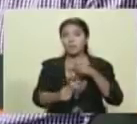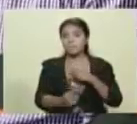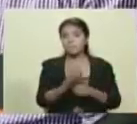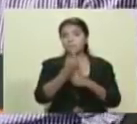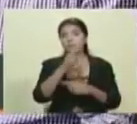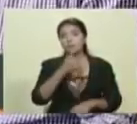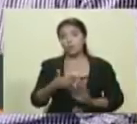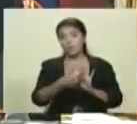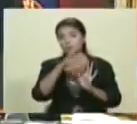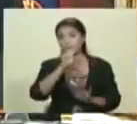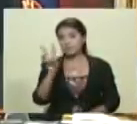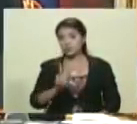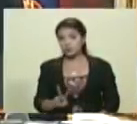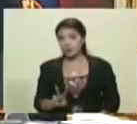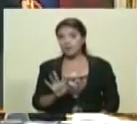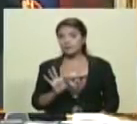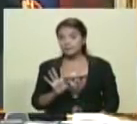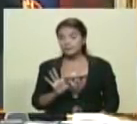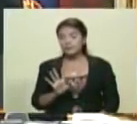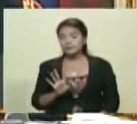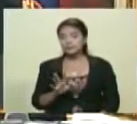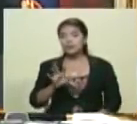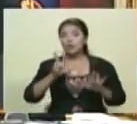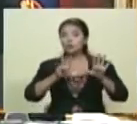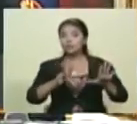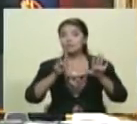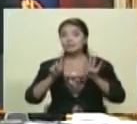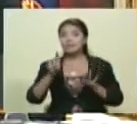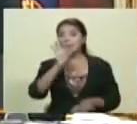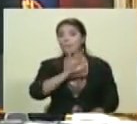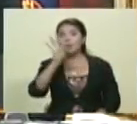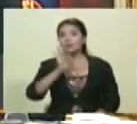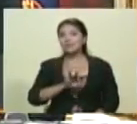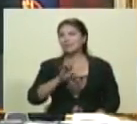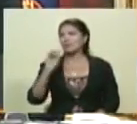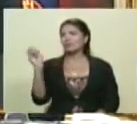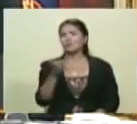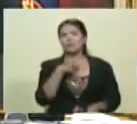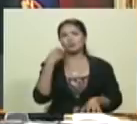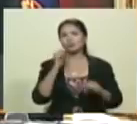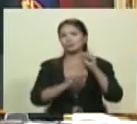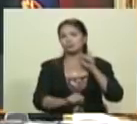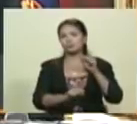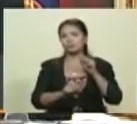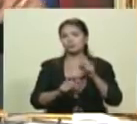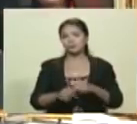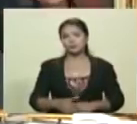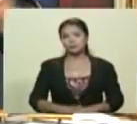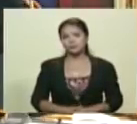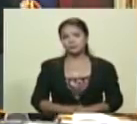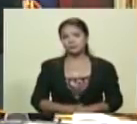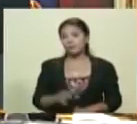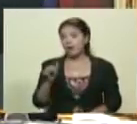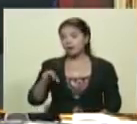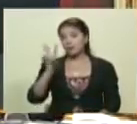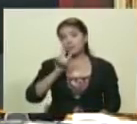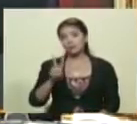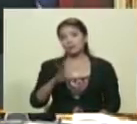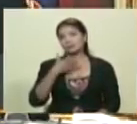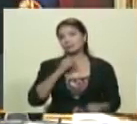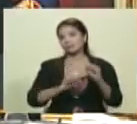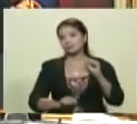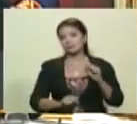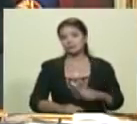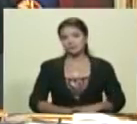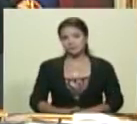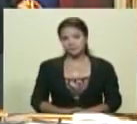Venezuela. Eso tiene el 86% del rechazo según la última encuesta que han publicado en Venezuela.